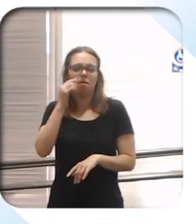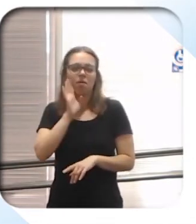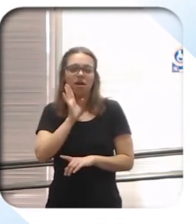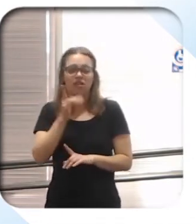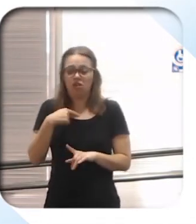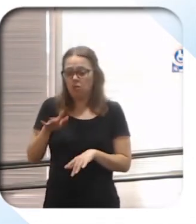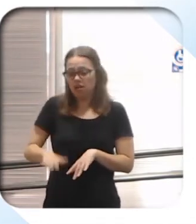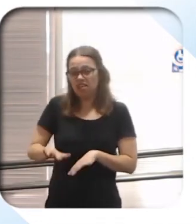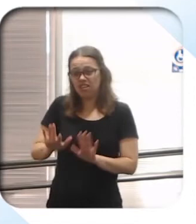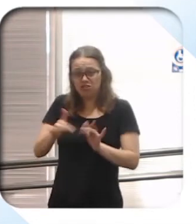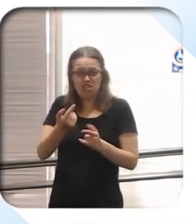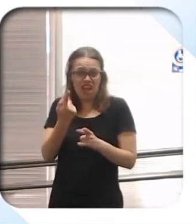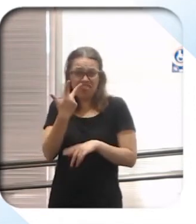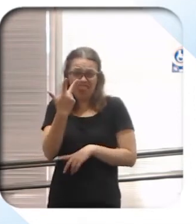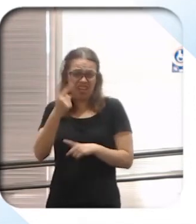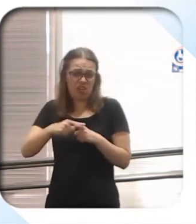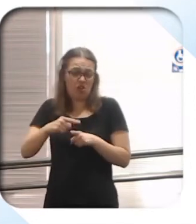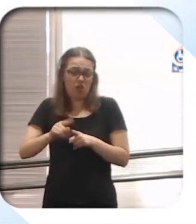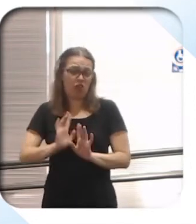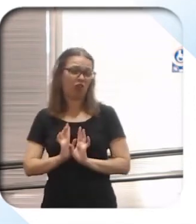Yo ya tuve 3 novios.